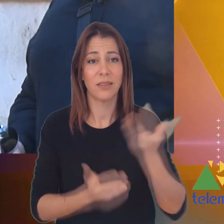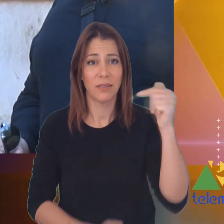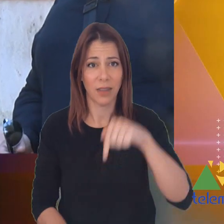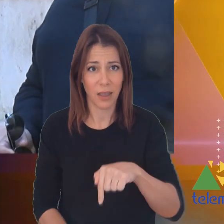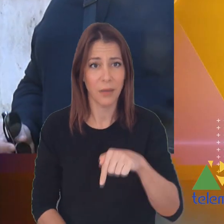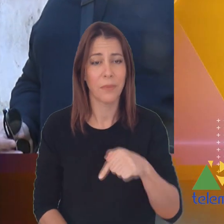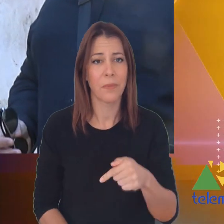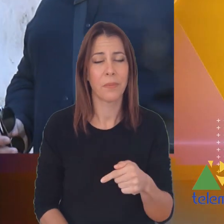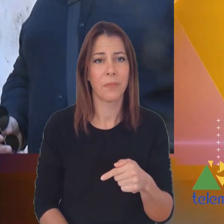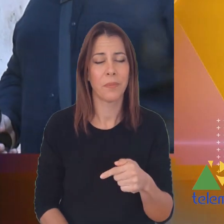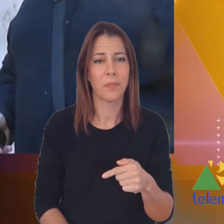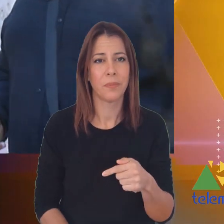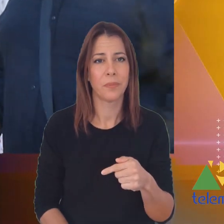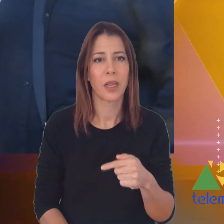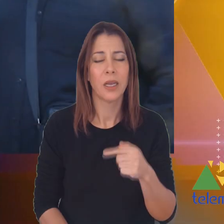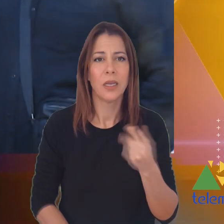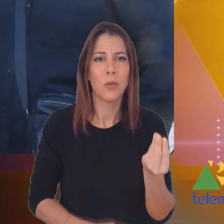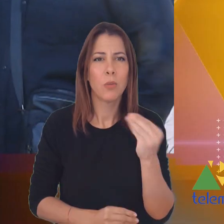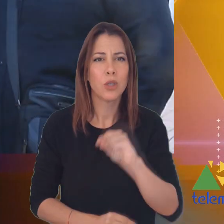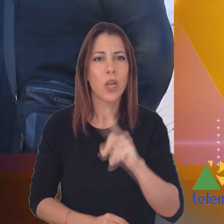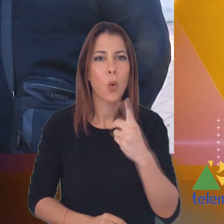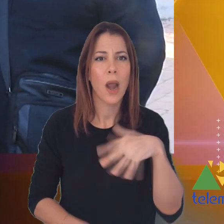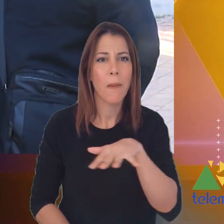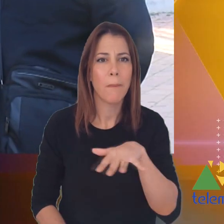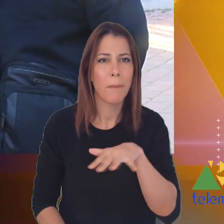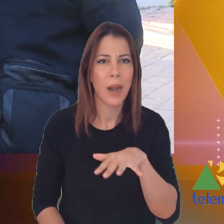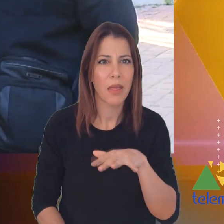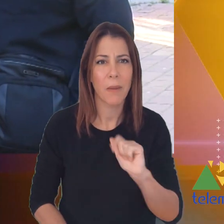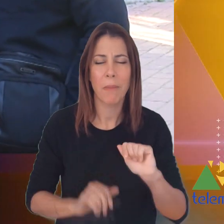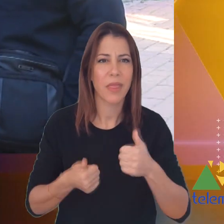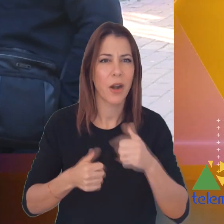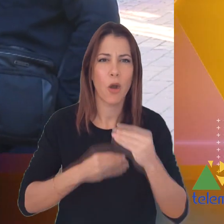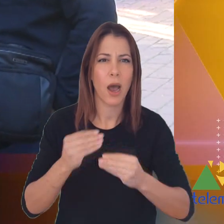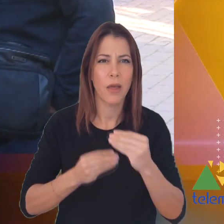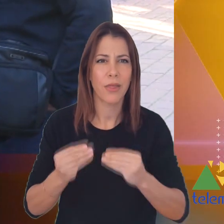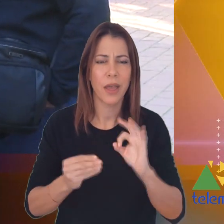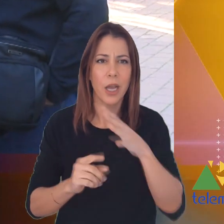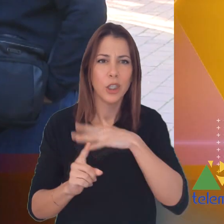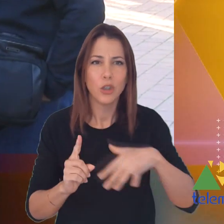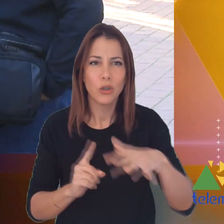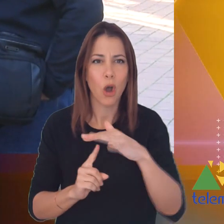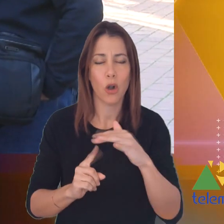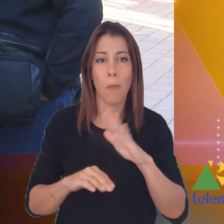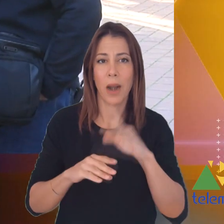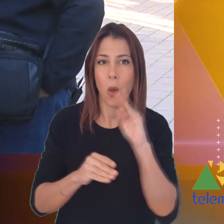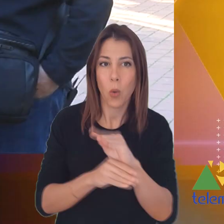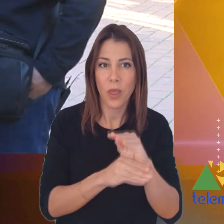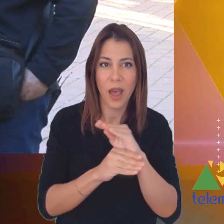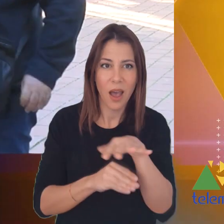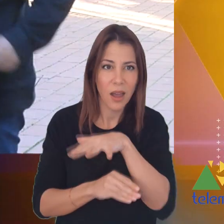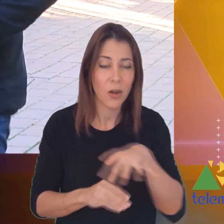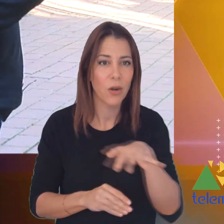aquí, y pusieron una plaza, pues empezaron a hacer un entorno urbano, a cuidar ese entorno